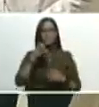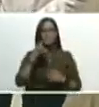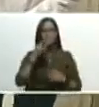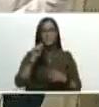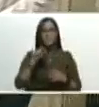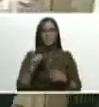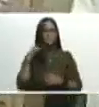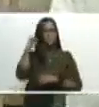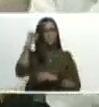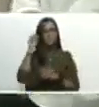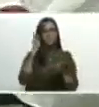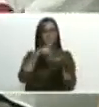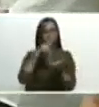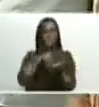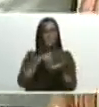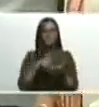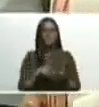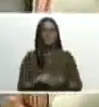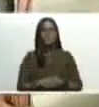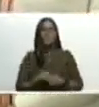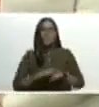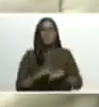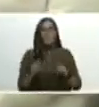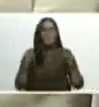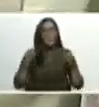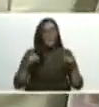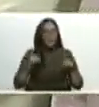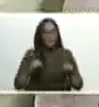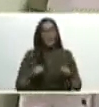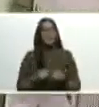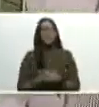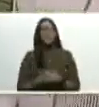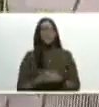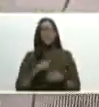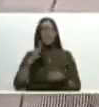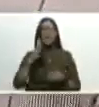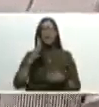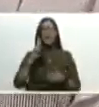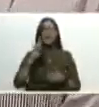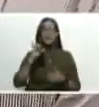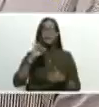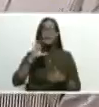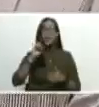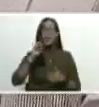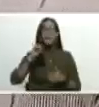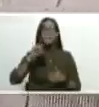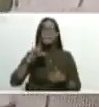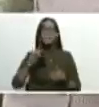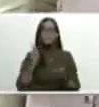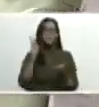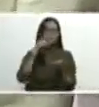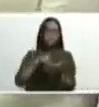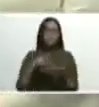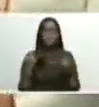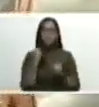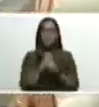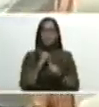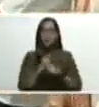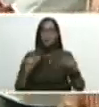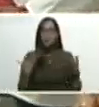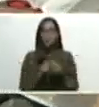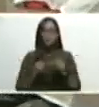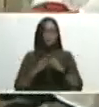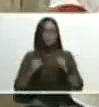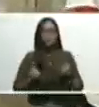aquí presente, porque aquí las Bricomiles entraron en una labor conjunta, todos poniendo su